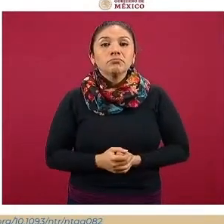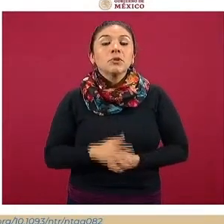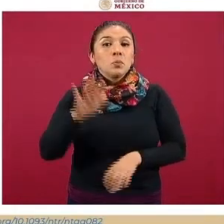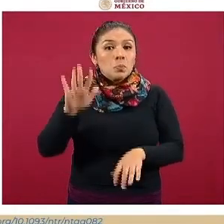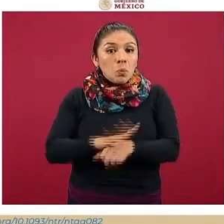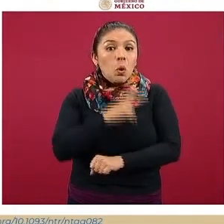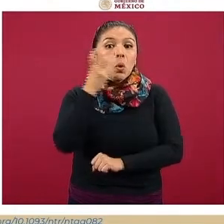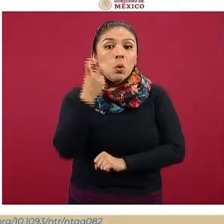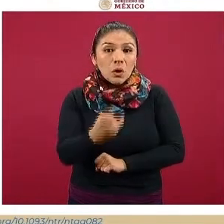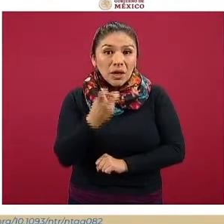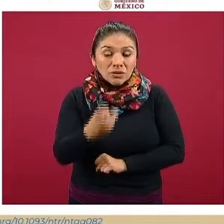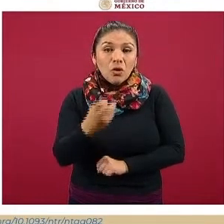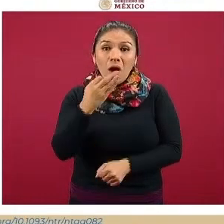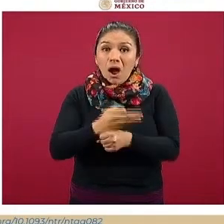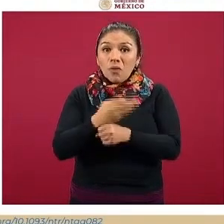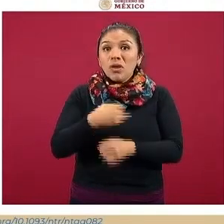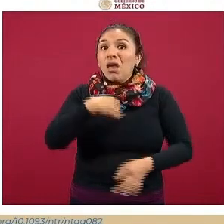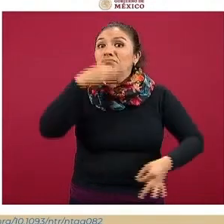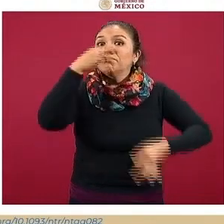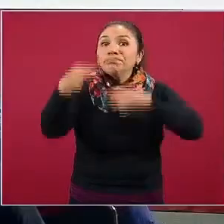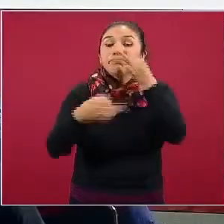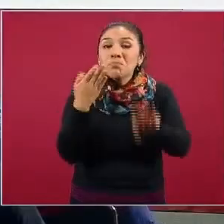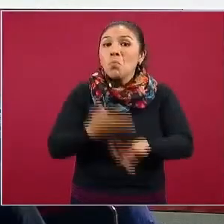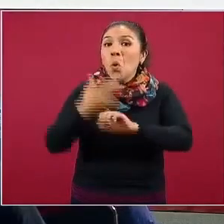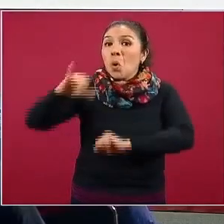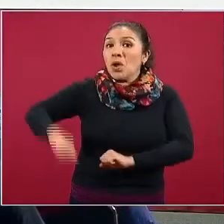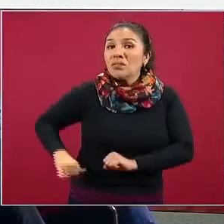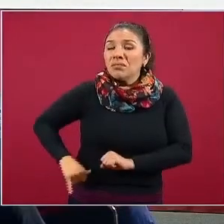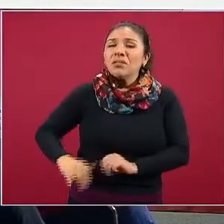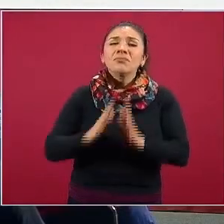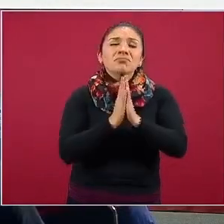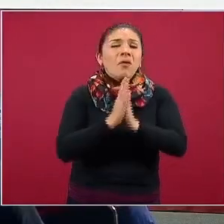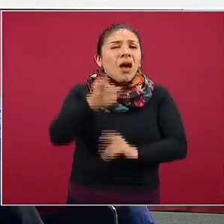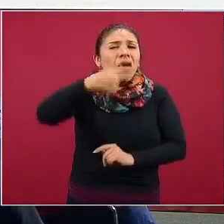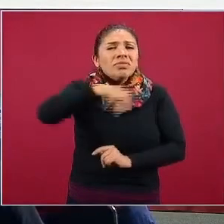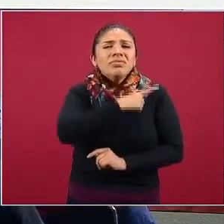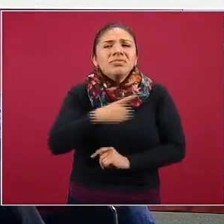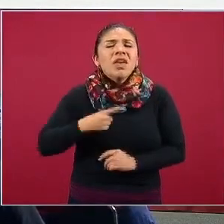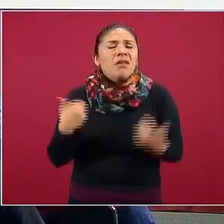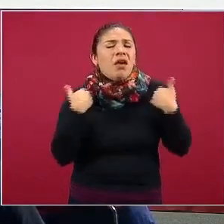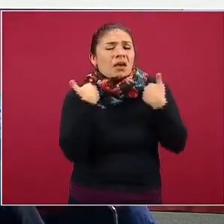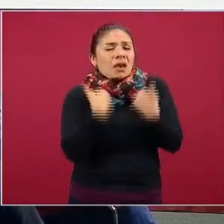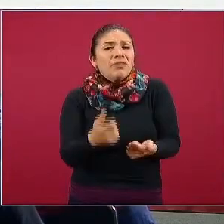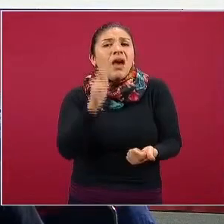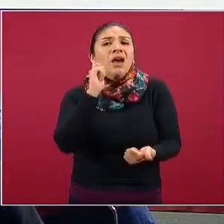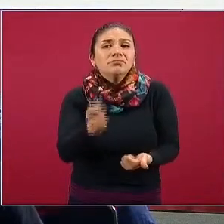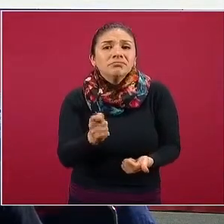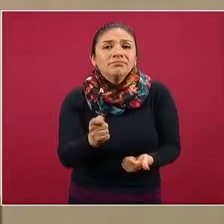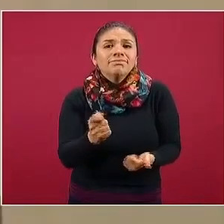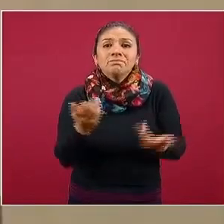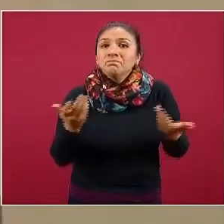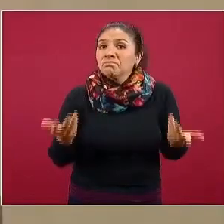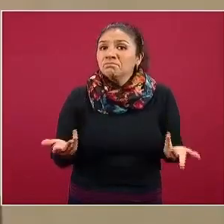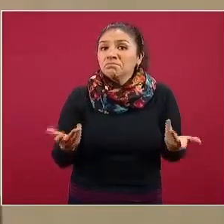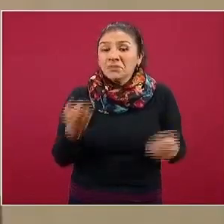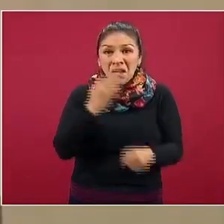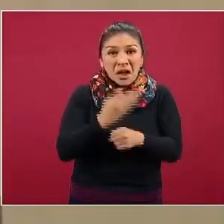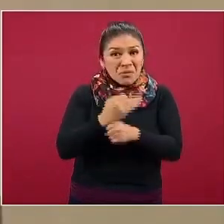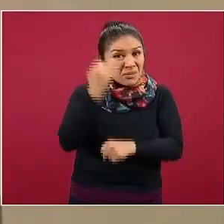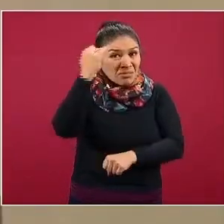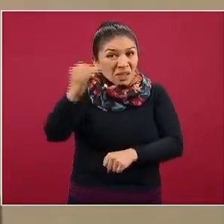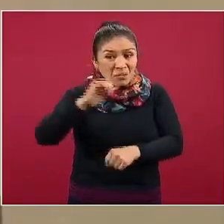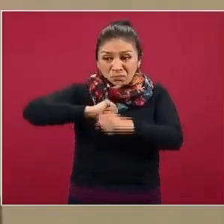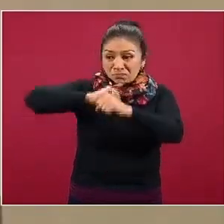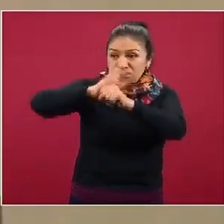Por lo tanto, el mensaje que nos interesa dejar claro en toda la población es que durante esta